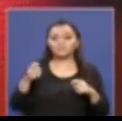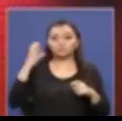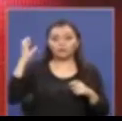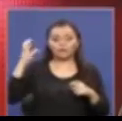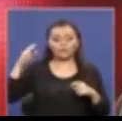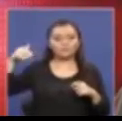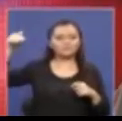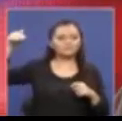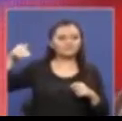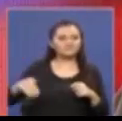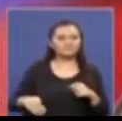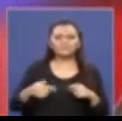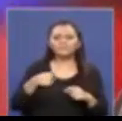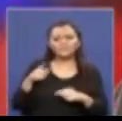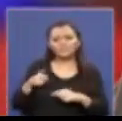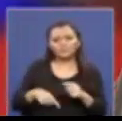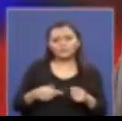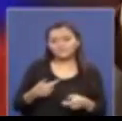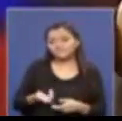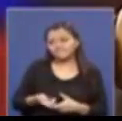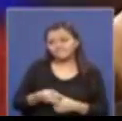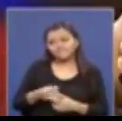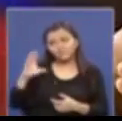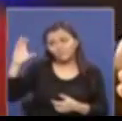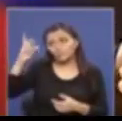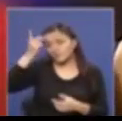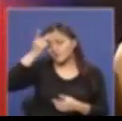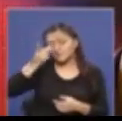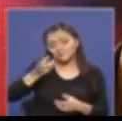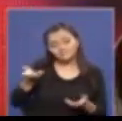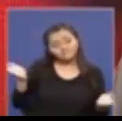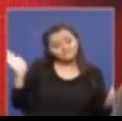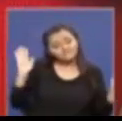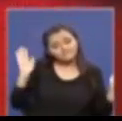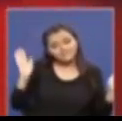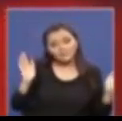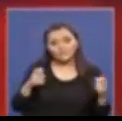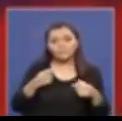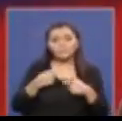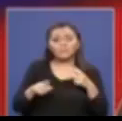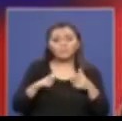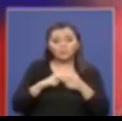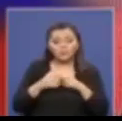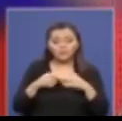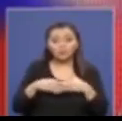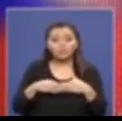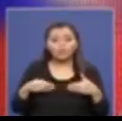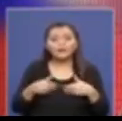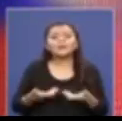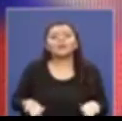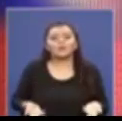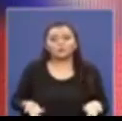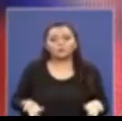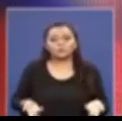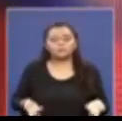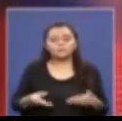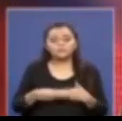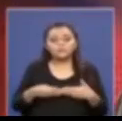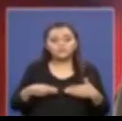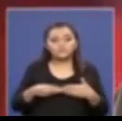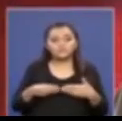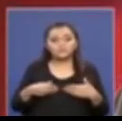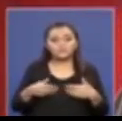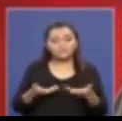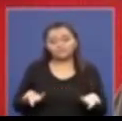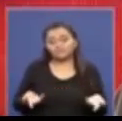colombiano, a la cual no podemos responder por la dolarización. El que le diga otra cosa es mentira. que vengan acá a decir que el problema es gasto público. O sea, tras